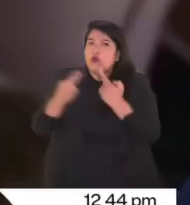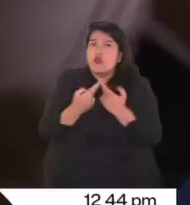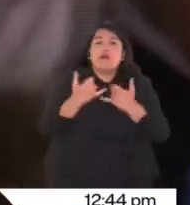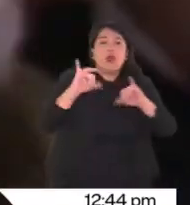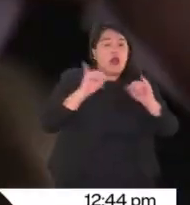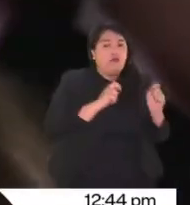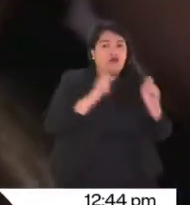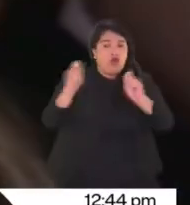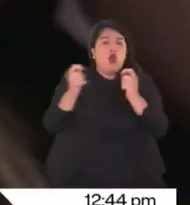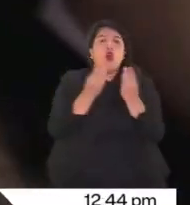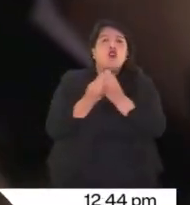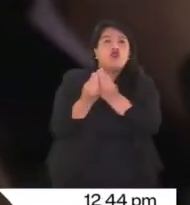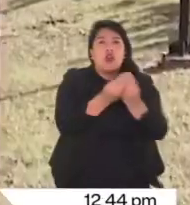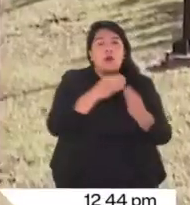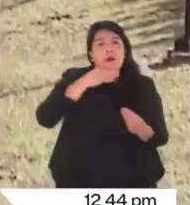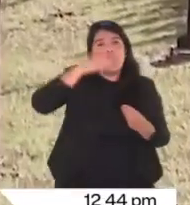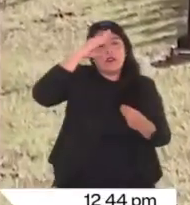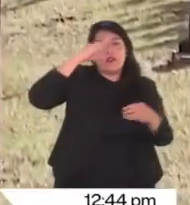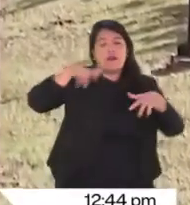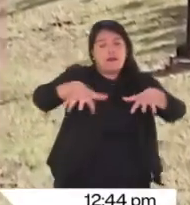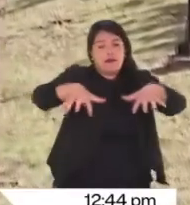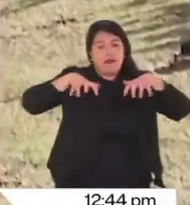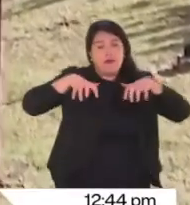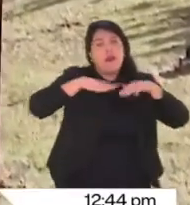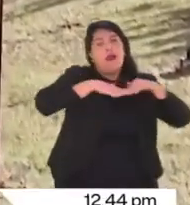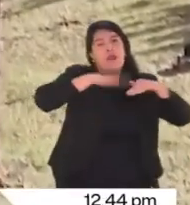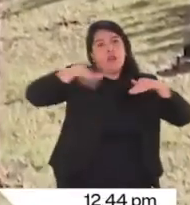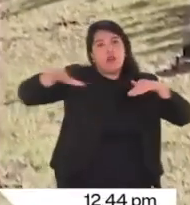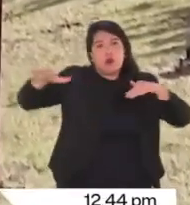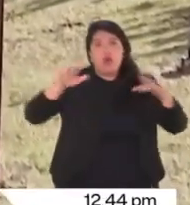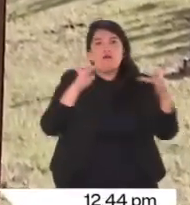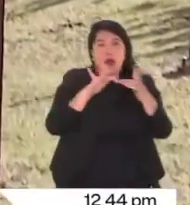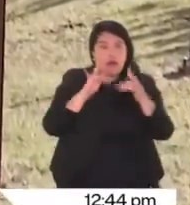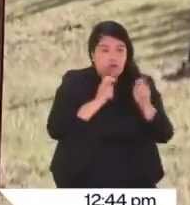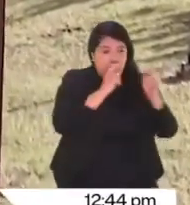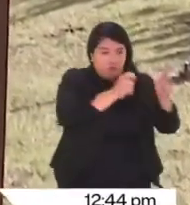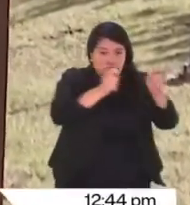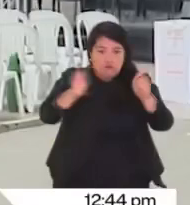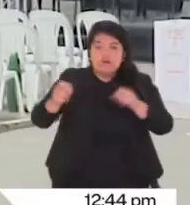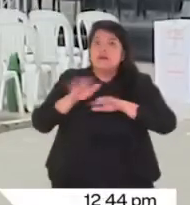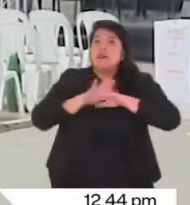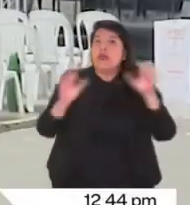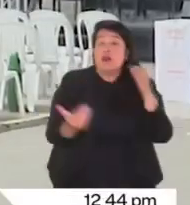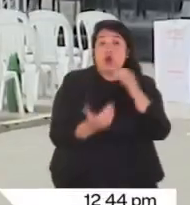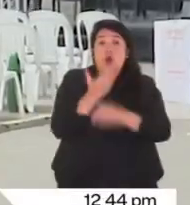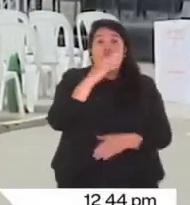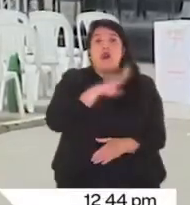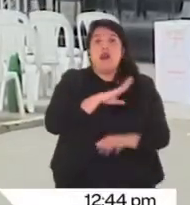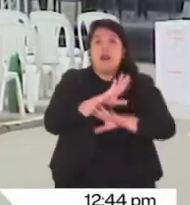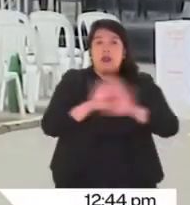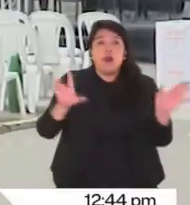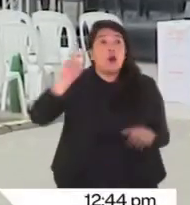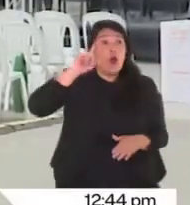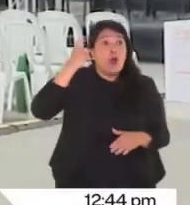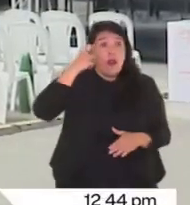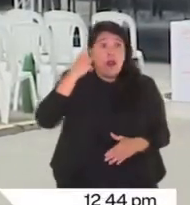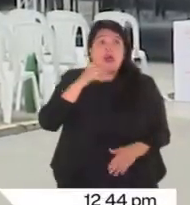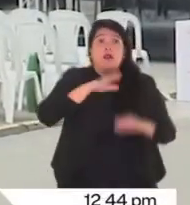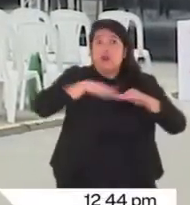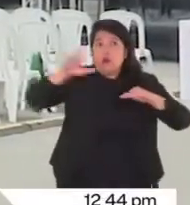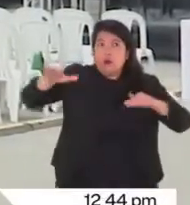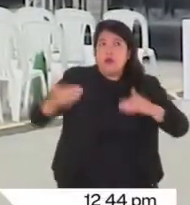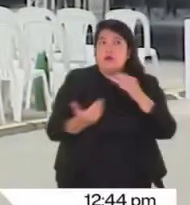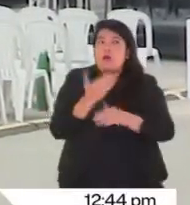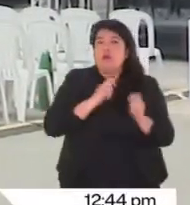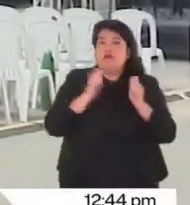también ante la asamblea de Antioquia respectivamente y ya se puede decir que tenemos nuevo alcalde y Nuevo gobernador de Antioquia por